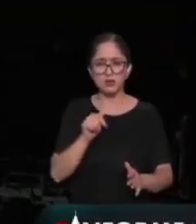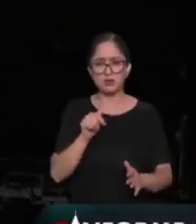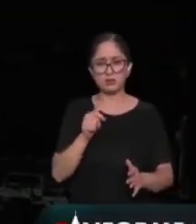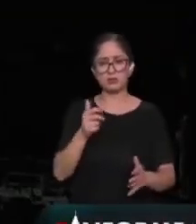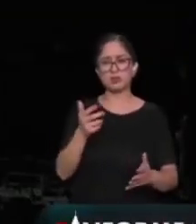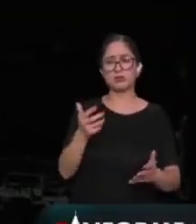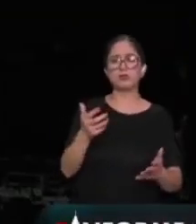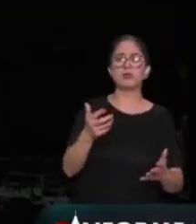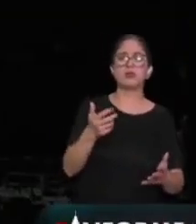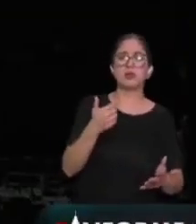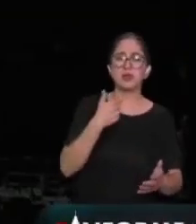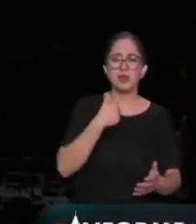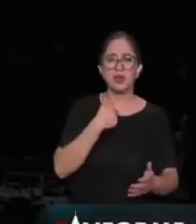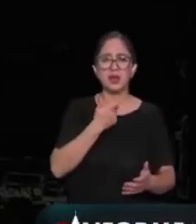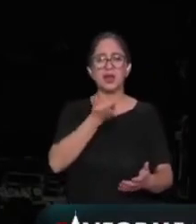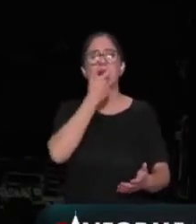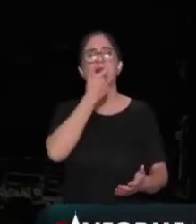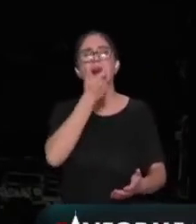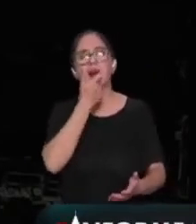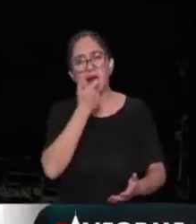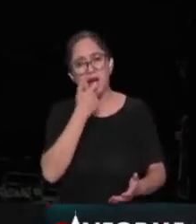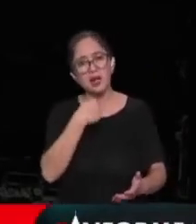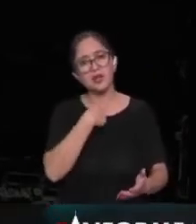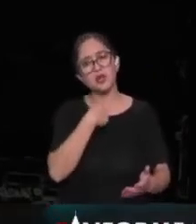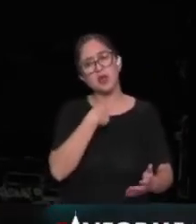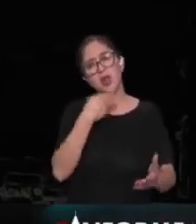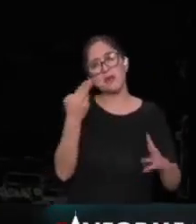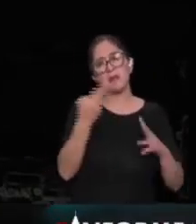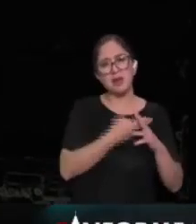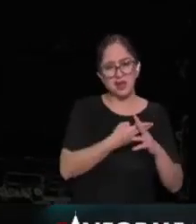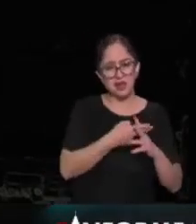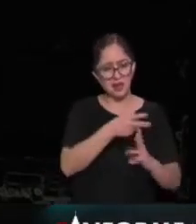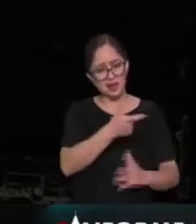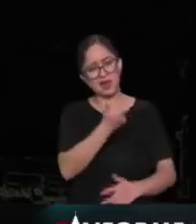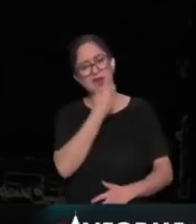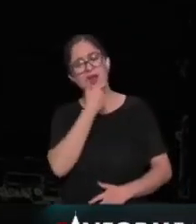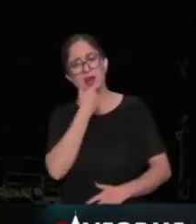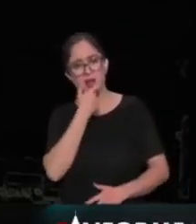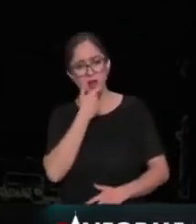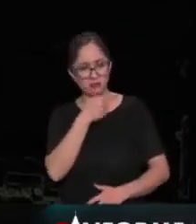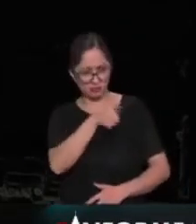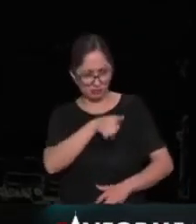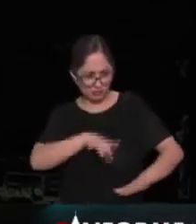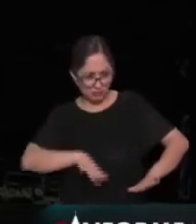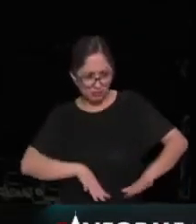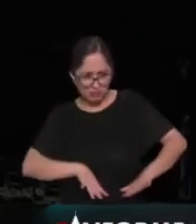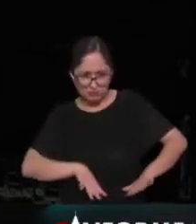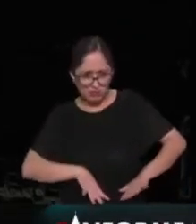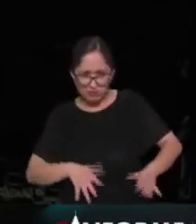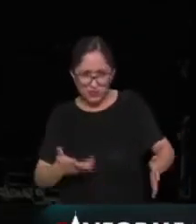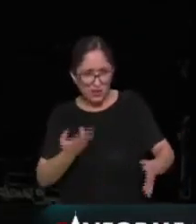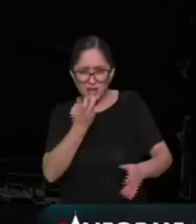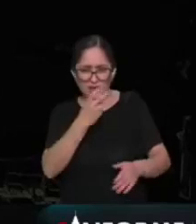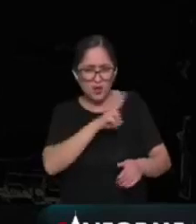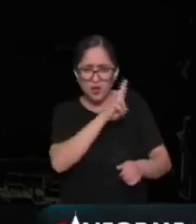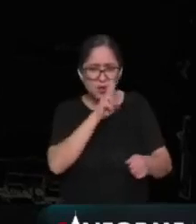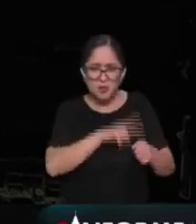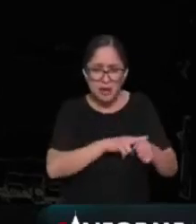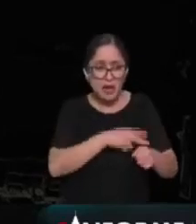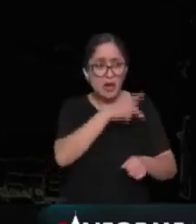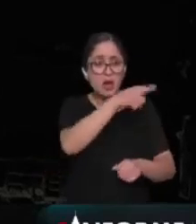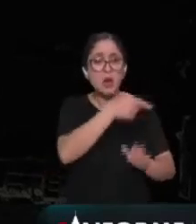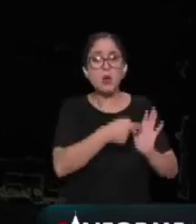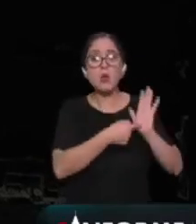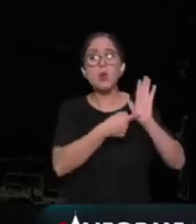reía, decía, es que lo matamos, ¿no? O lo que fuera, y se reía, yo decía, esto no es normal. Ese video está diciendo, y